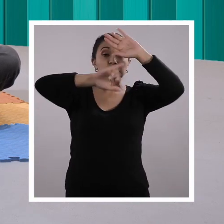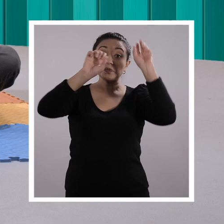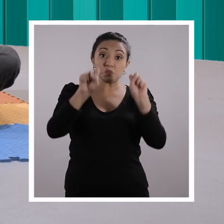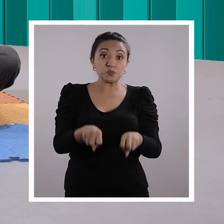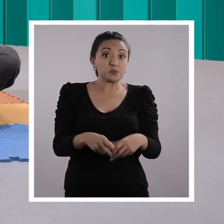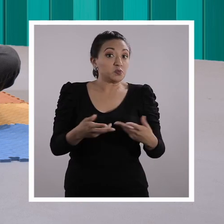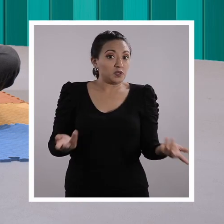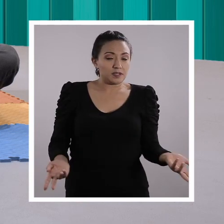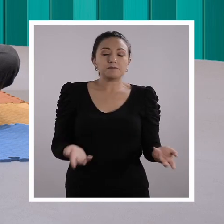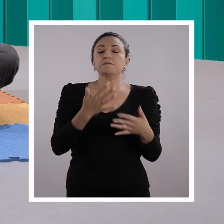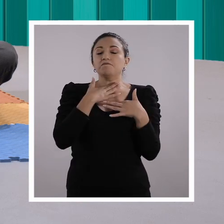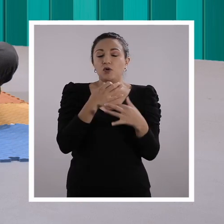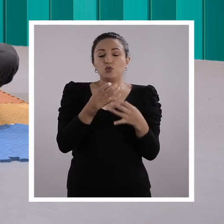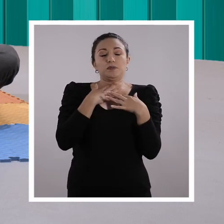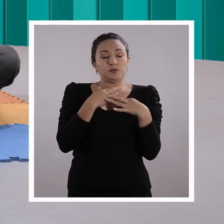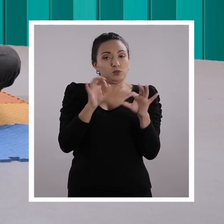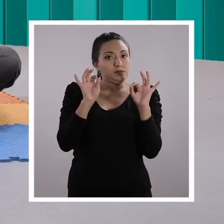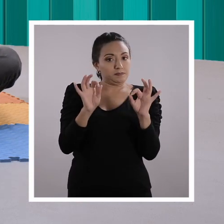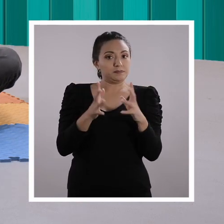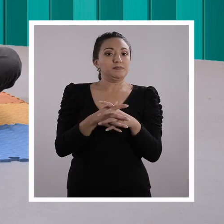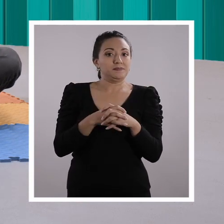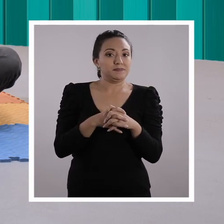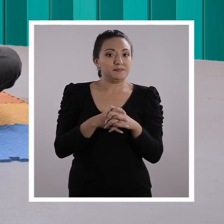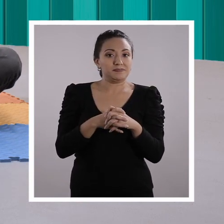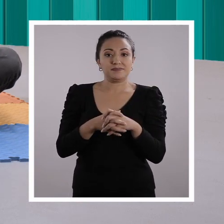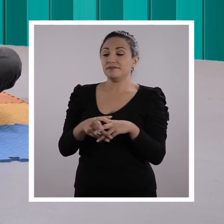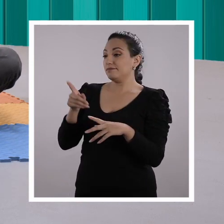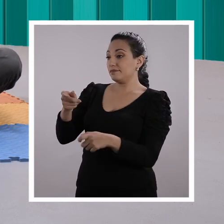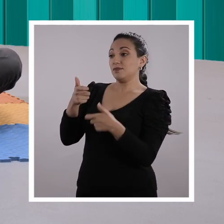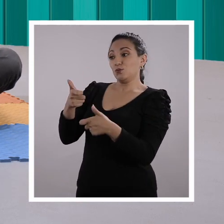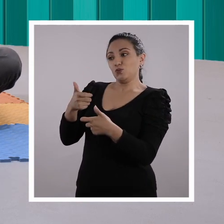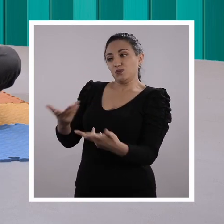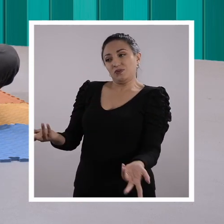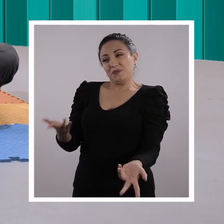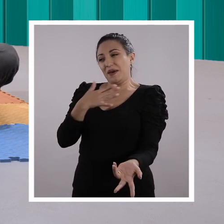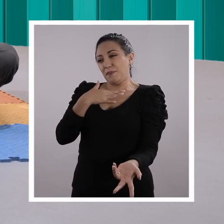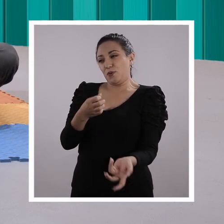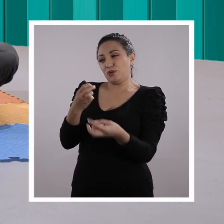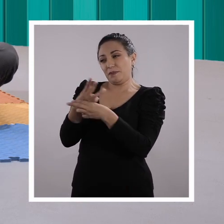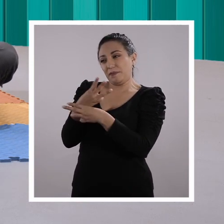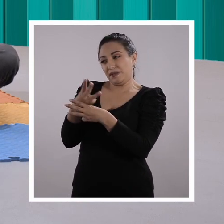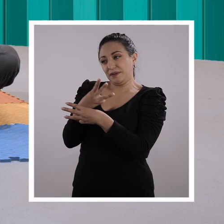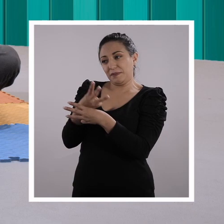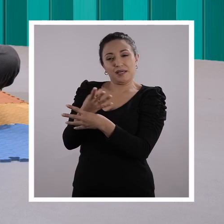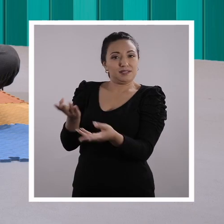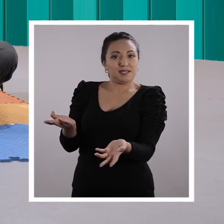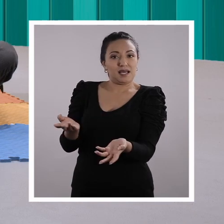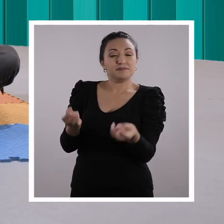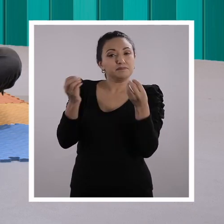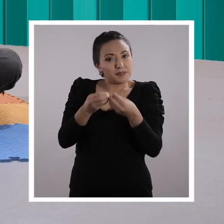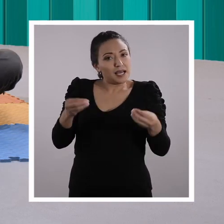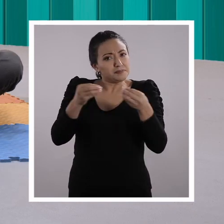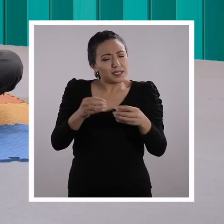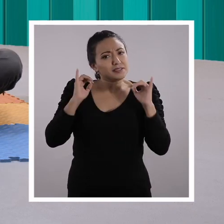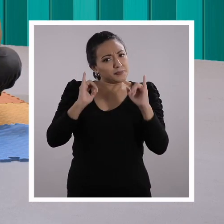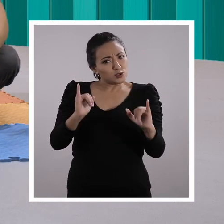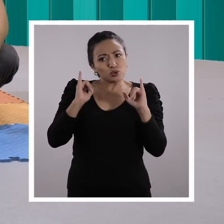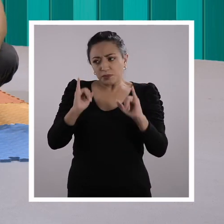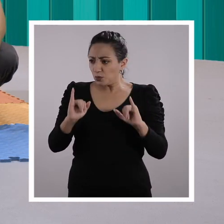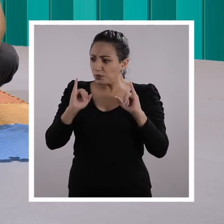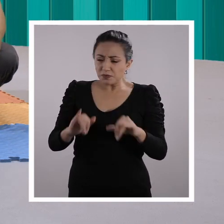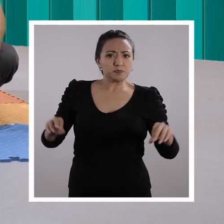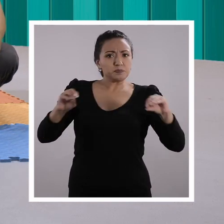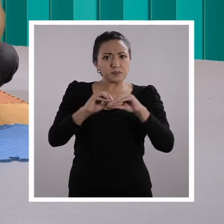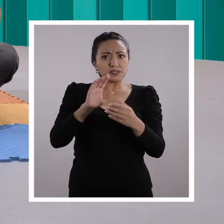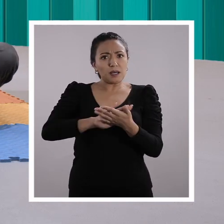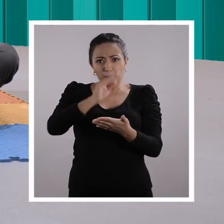me encantan las matemáticas así a quien no le va a gustar las matemáticas cada día me divierto más con usted y aprendo muchísimo más